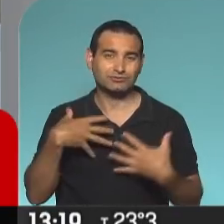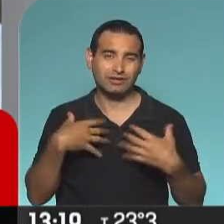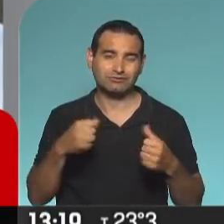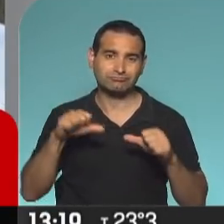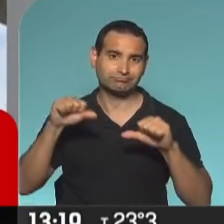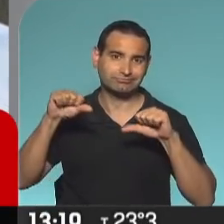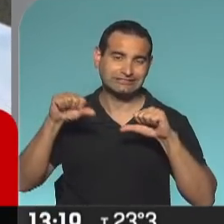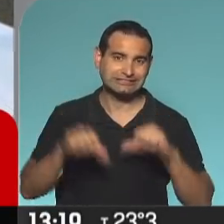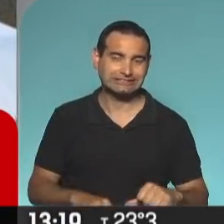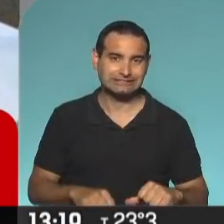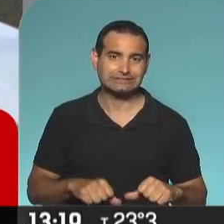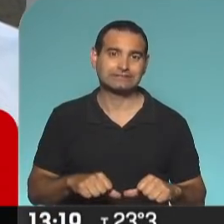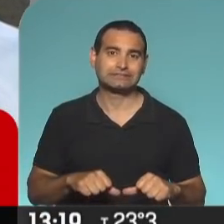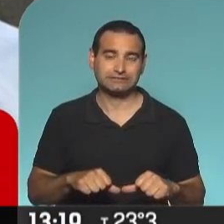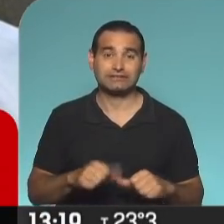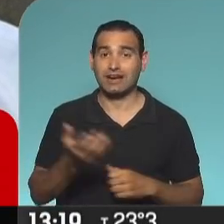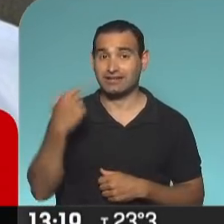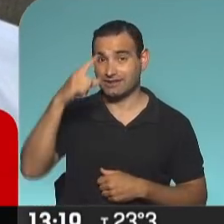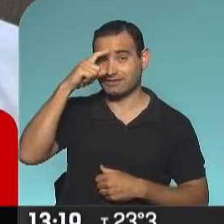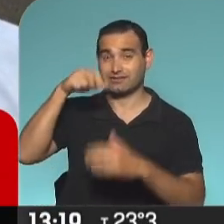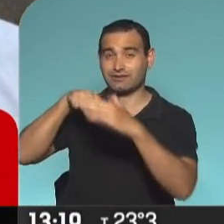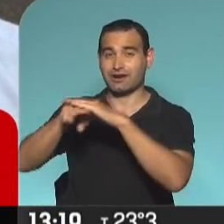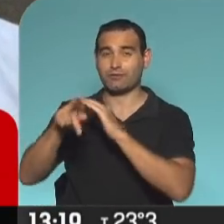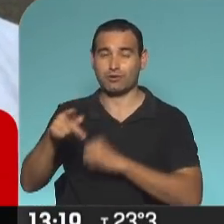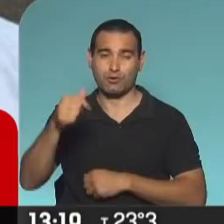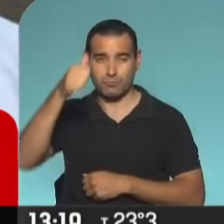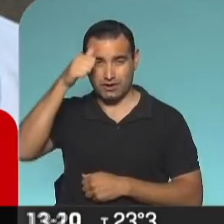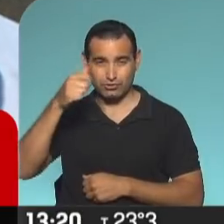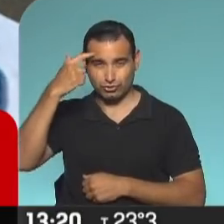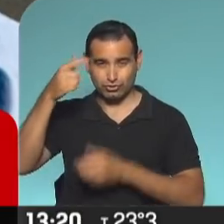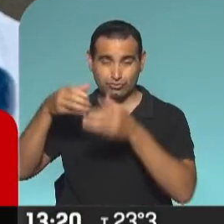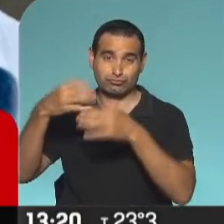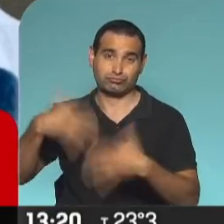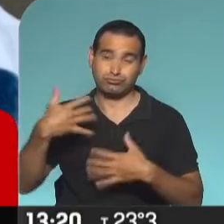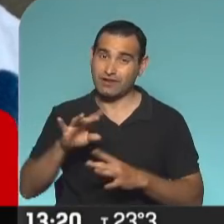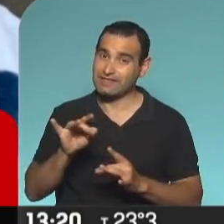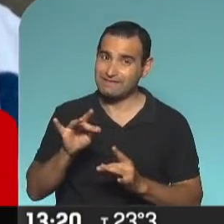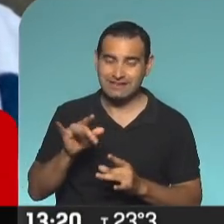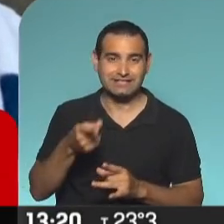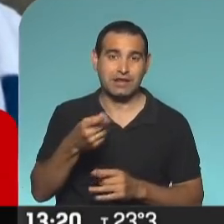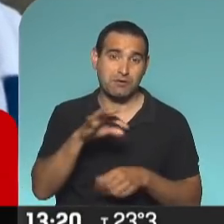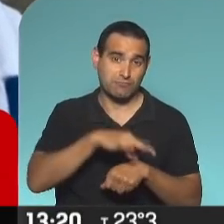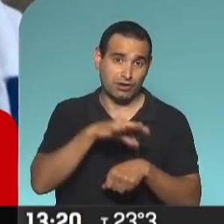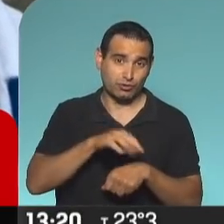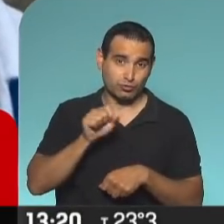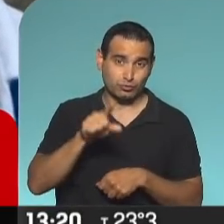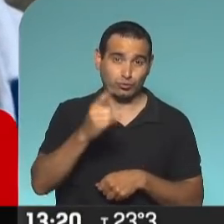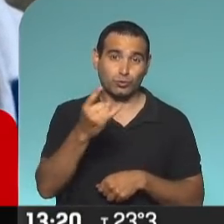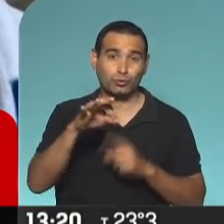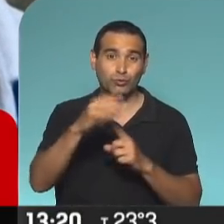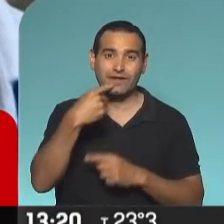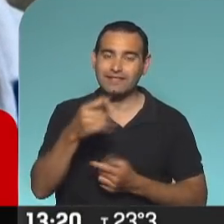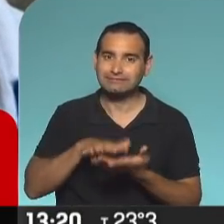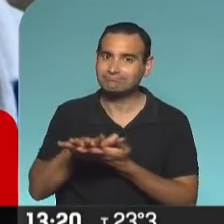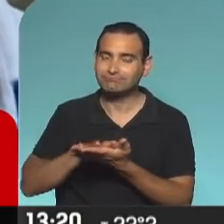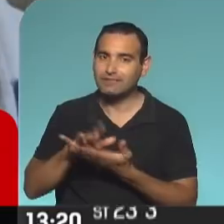deteriorada y que se había convertido durante su internación por la operación del hematoma subdural en un paciente muy difícil. El propio médico neurocirujano Luque decía,